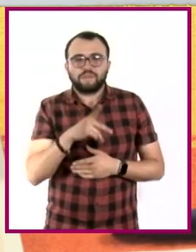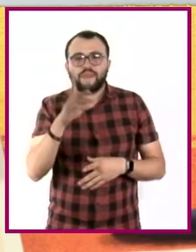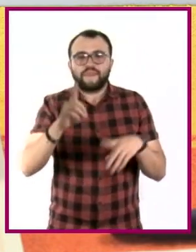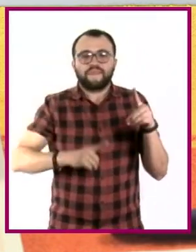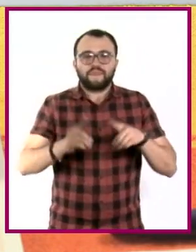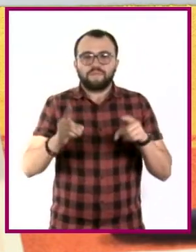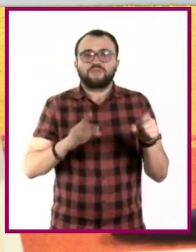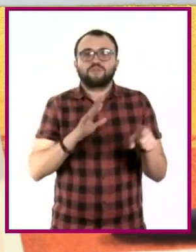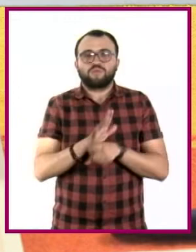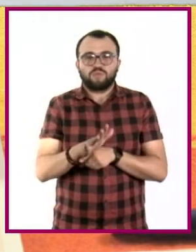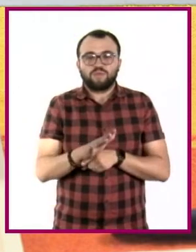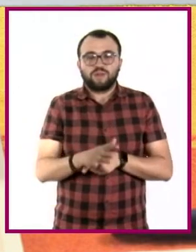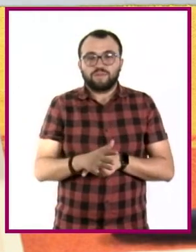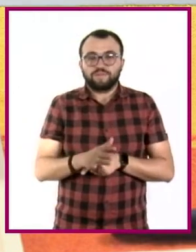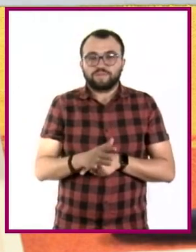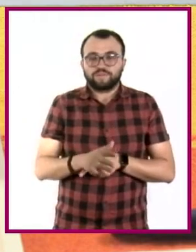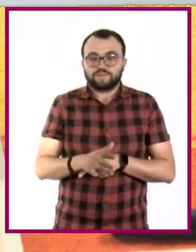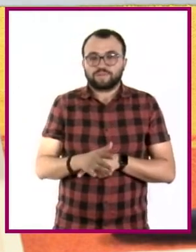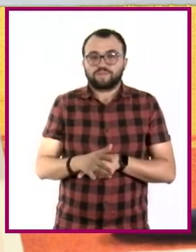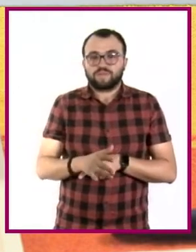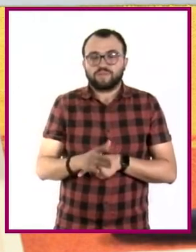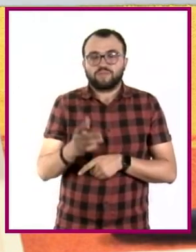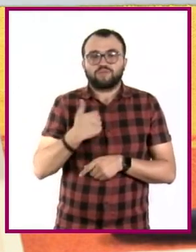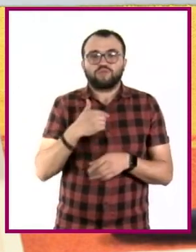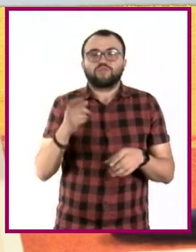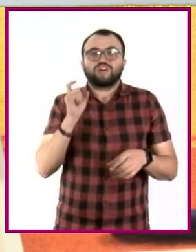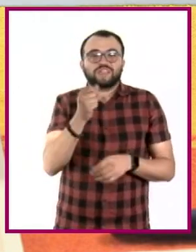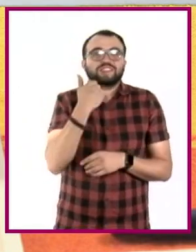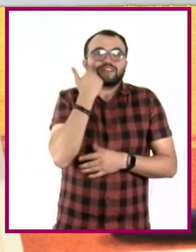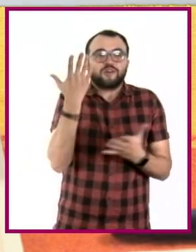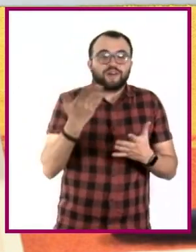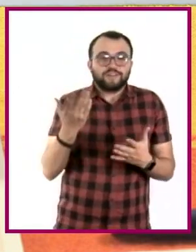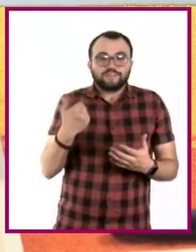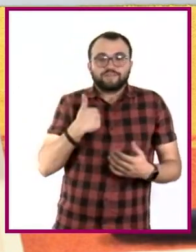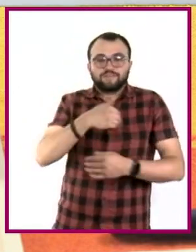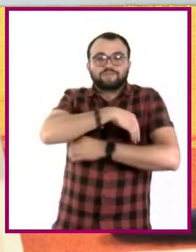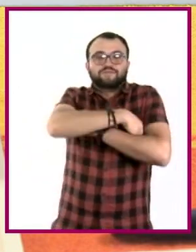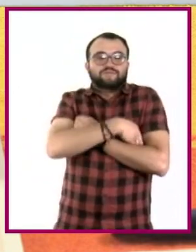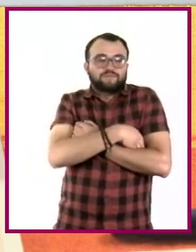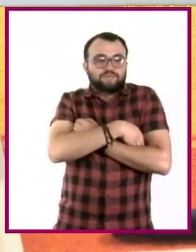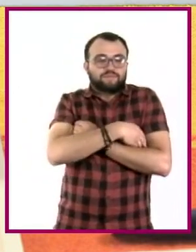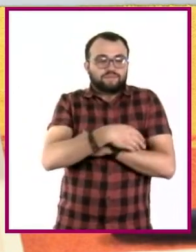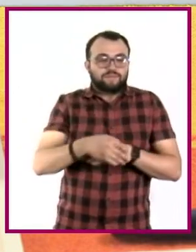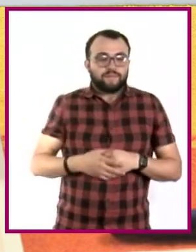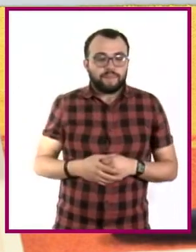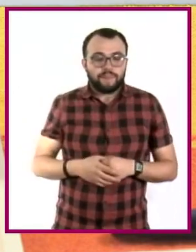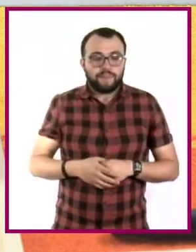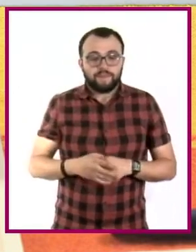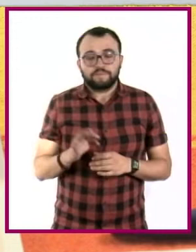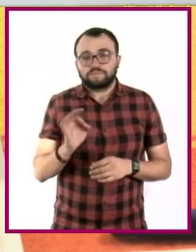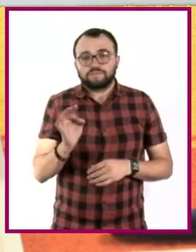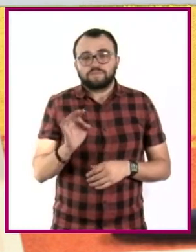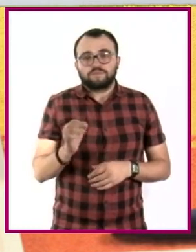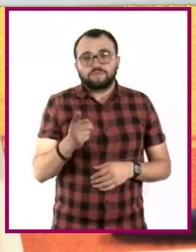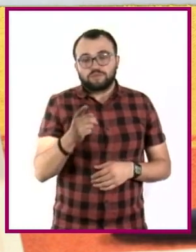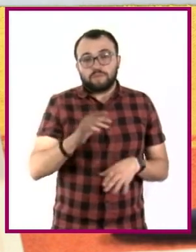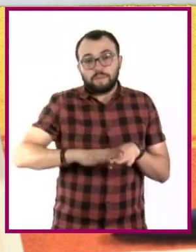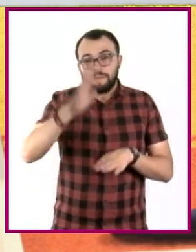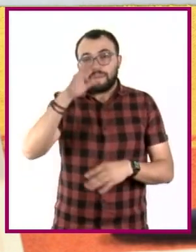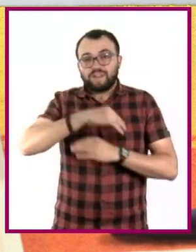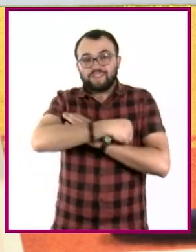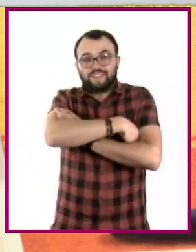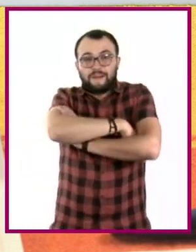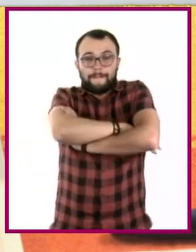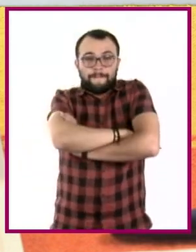nuevamente, la forma y la intensidad de ese cruce de brazos, ¿sí? Entonces, mientras más